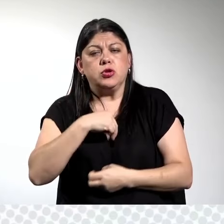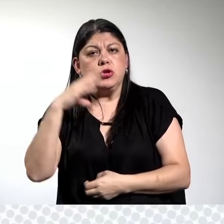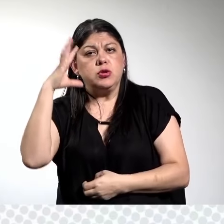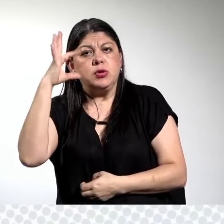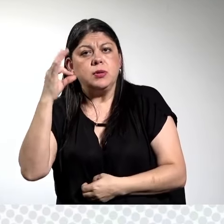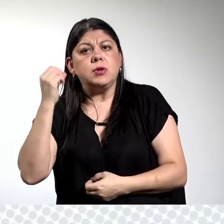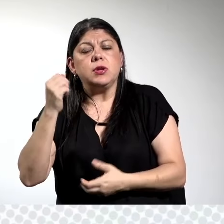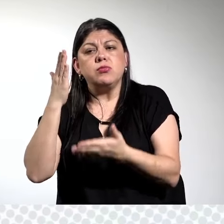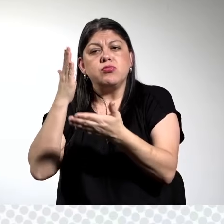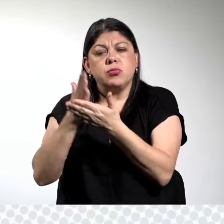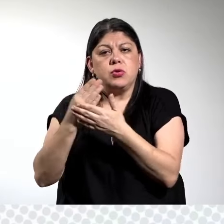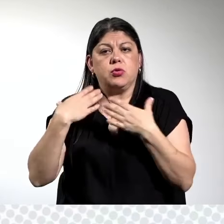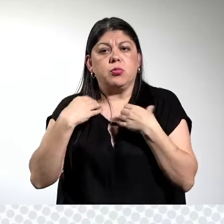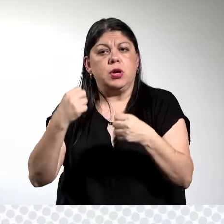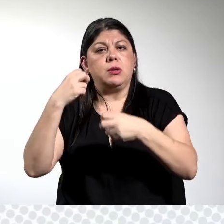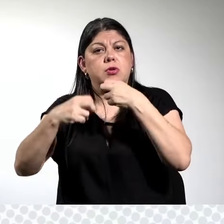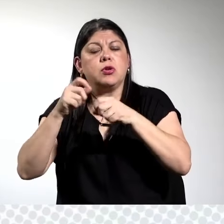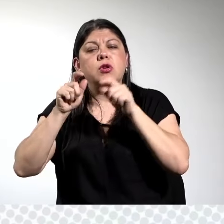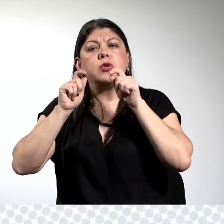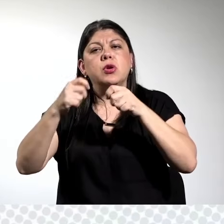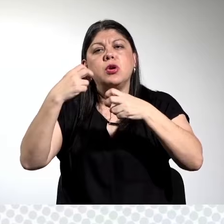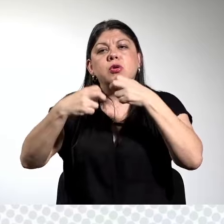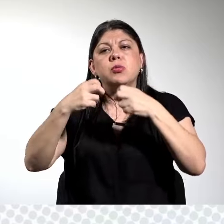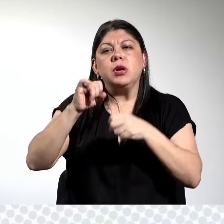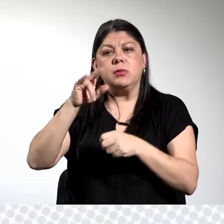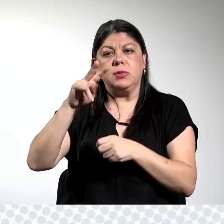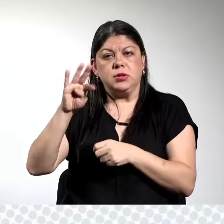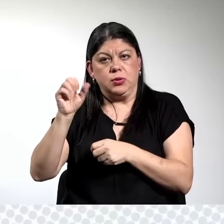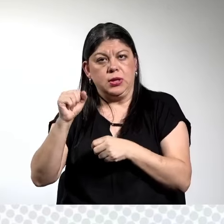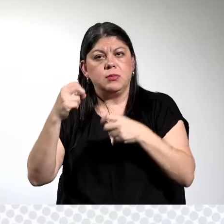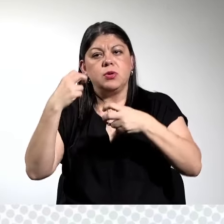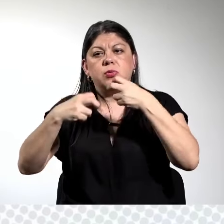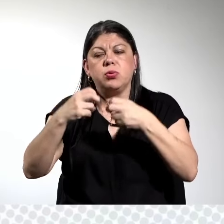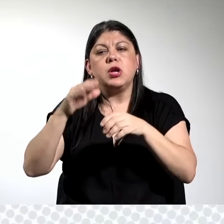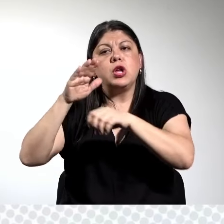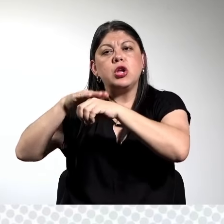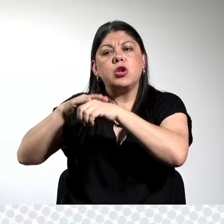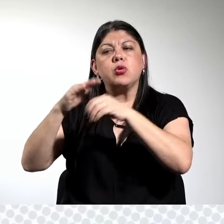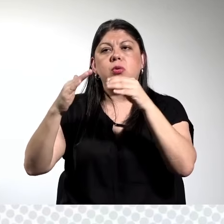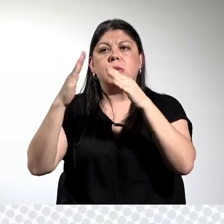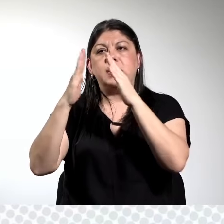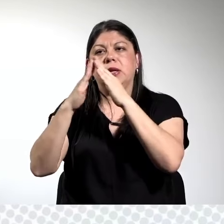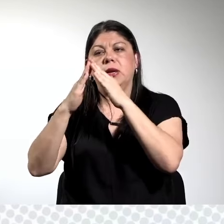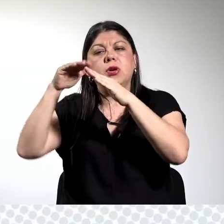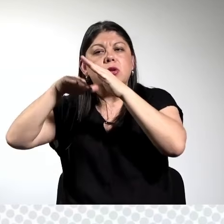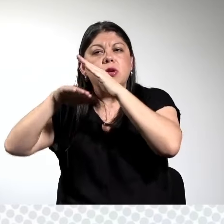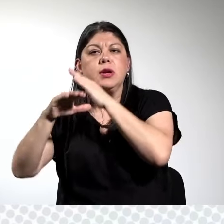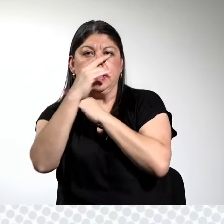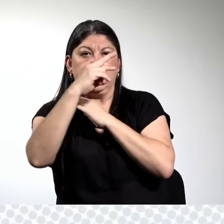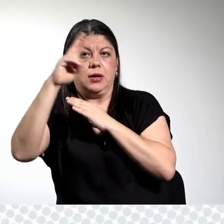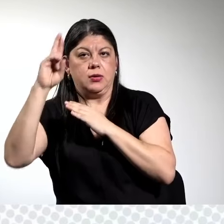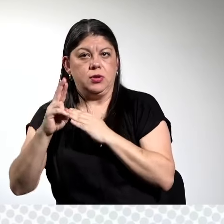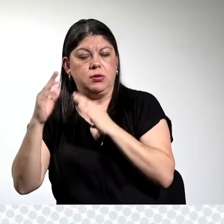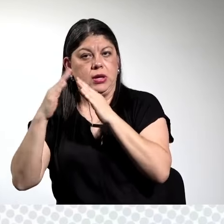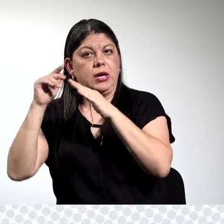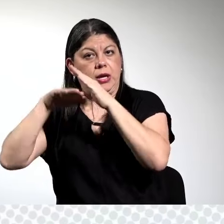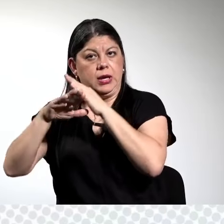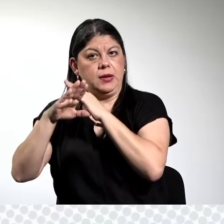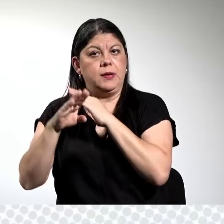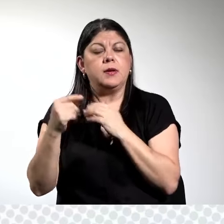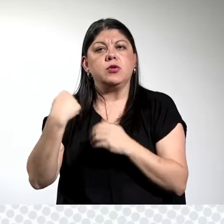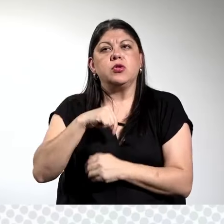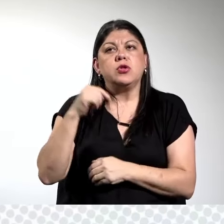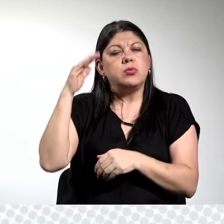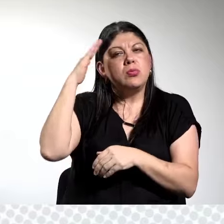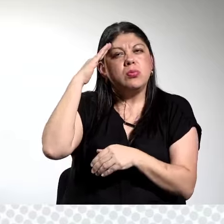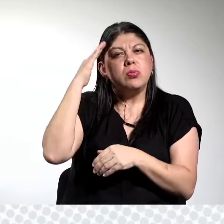los problemas con la salud, los problemas con la educación, los problemas con el IMAS son culpa de la población migrante, y eso es lo que quieren los verdaderos culpables que pensemos,